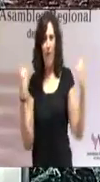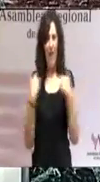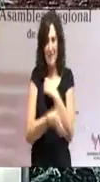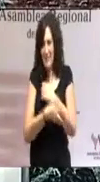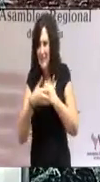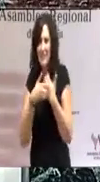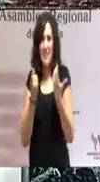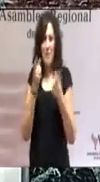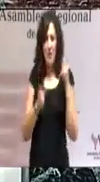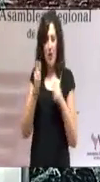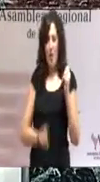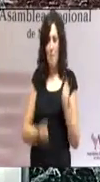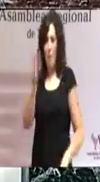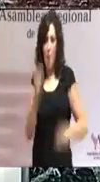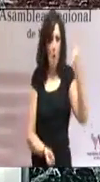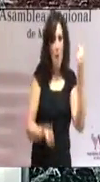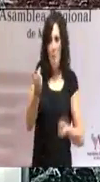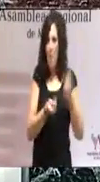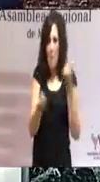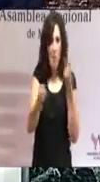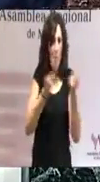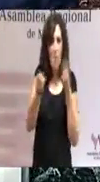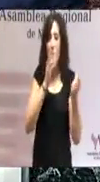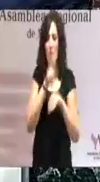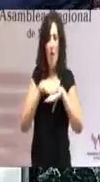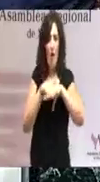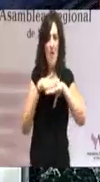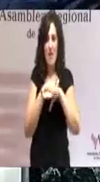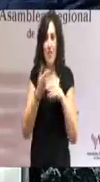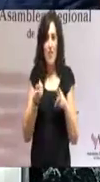la gente huía despavorida por un gobierno